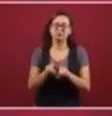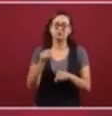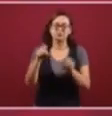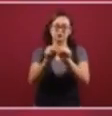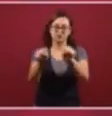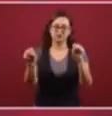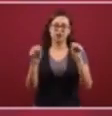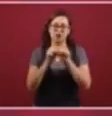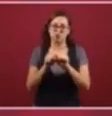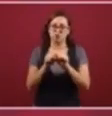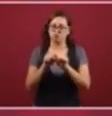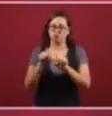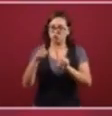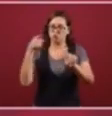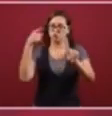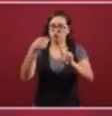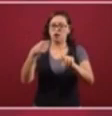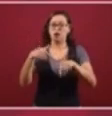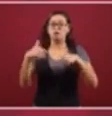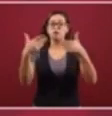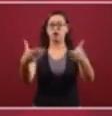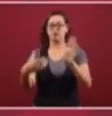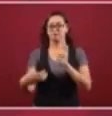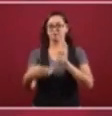el salón principal y el balcón